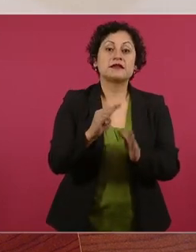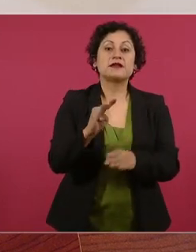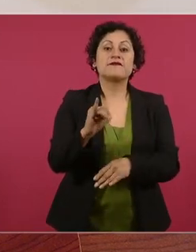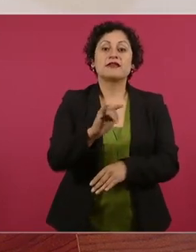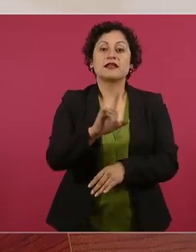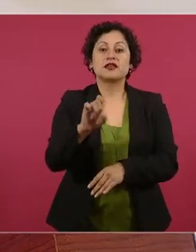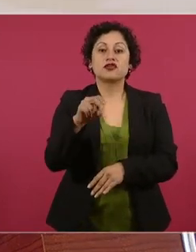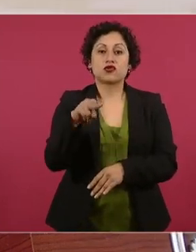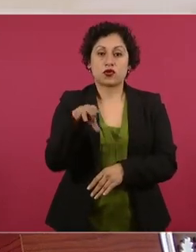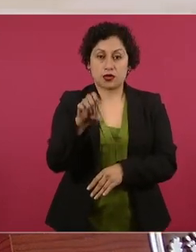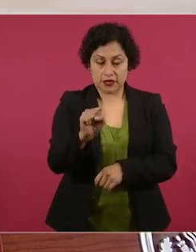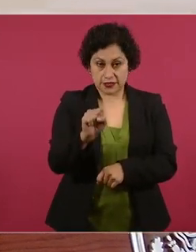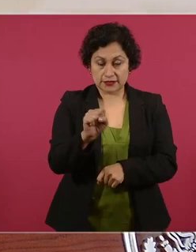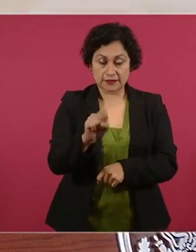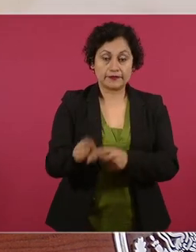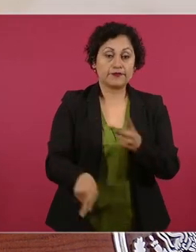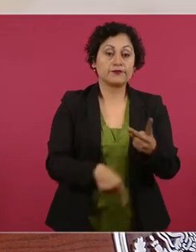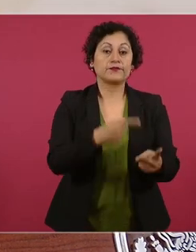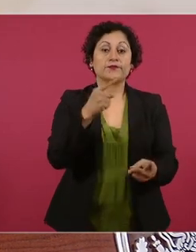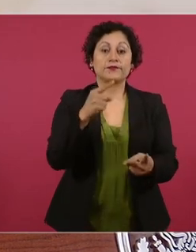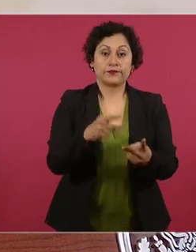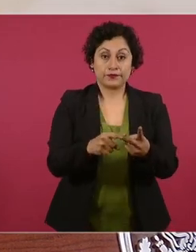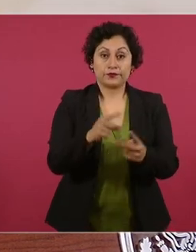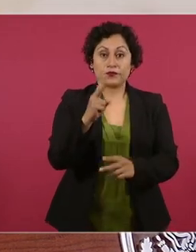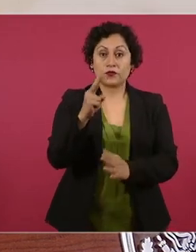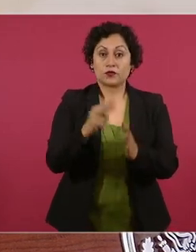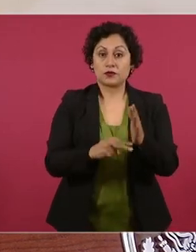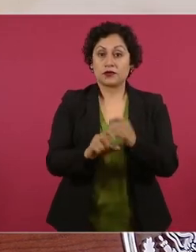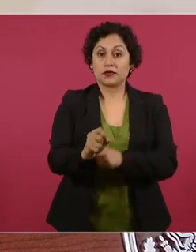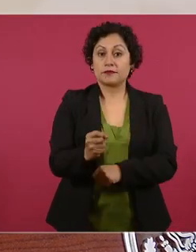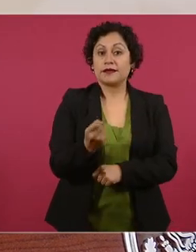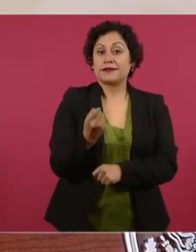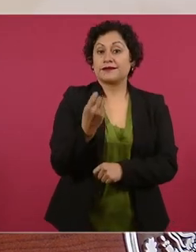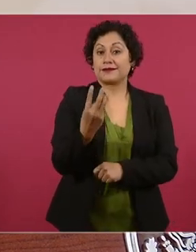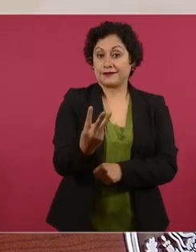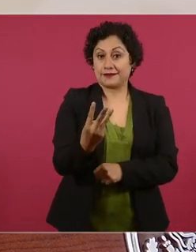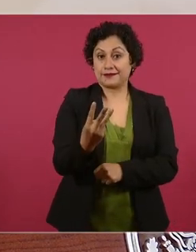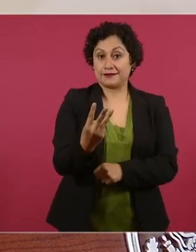y en el 23 de 4